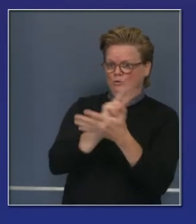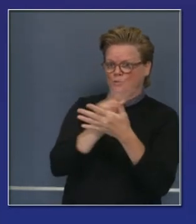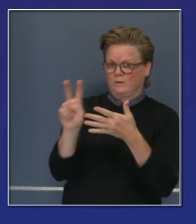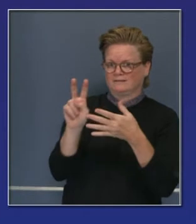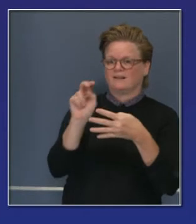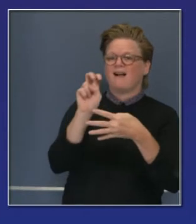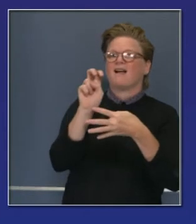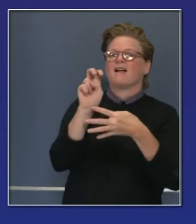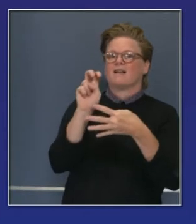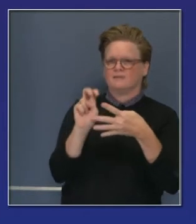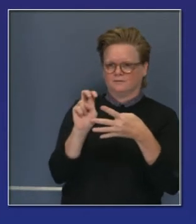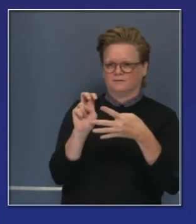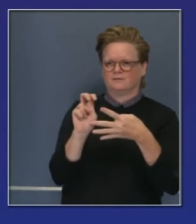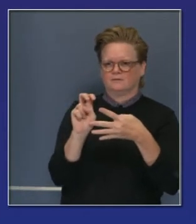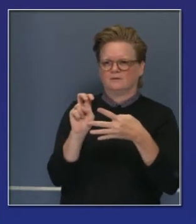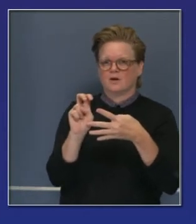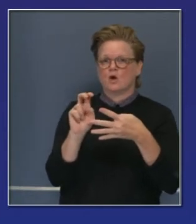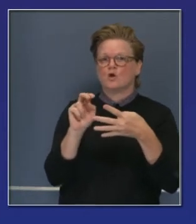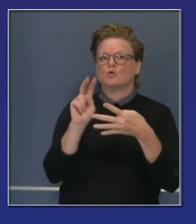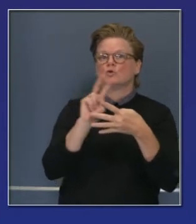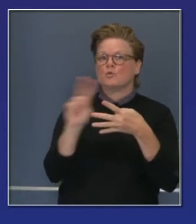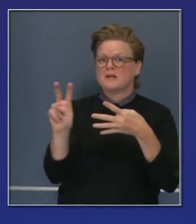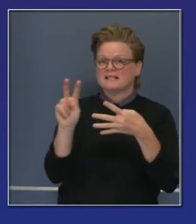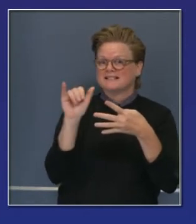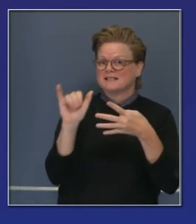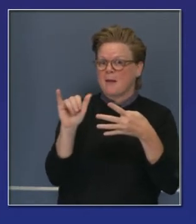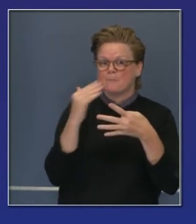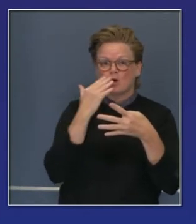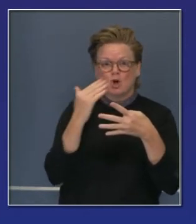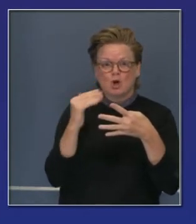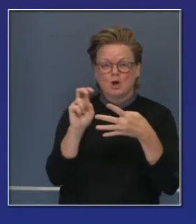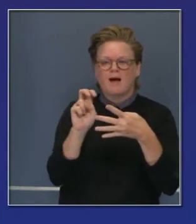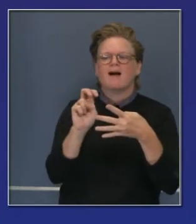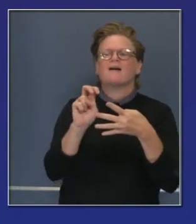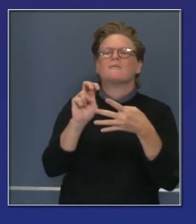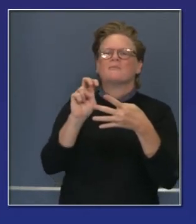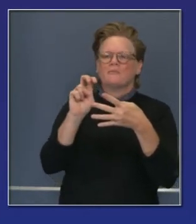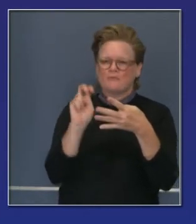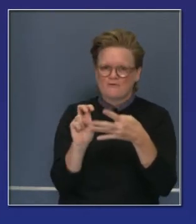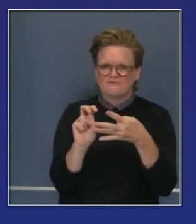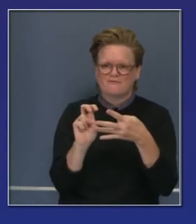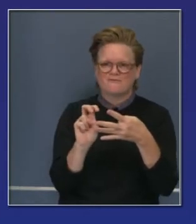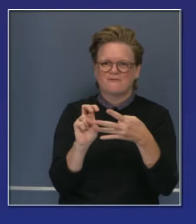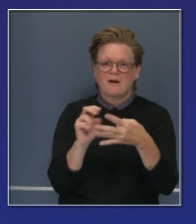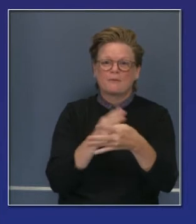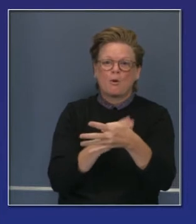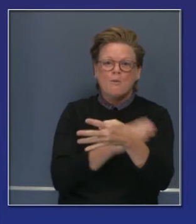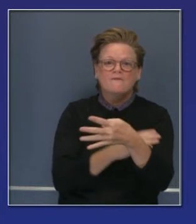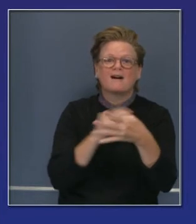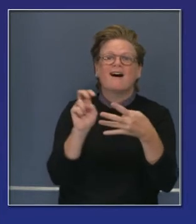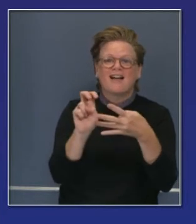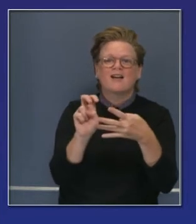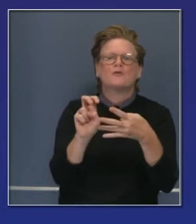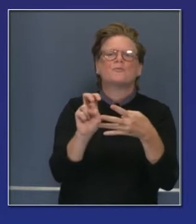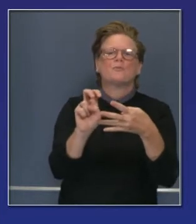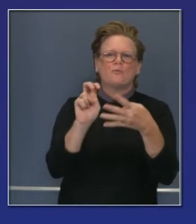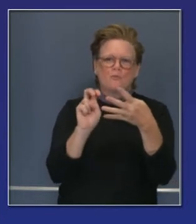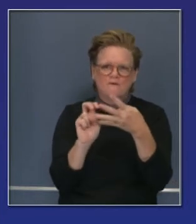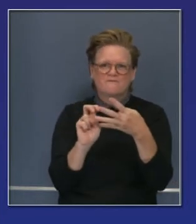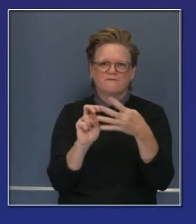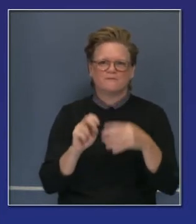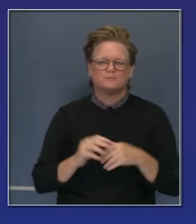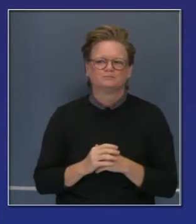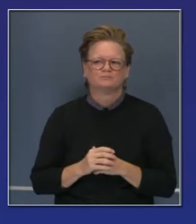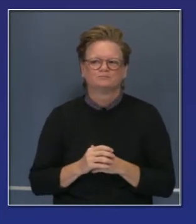cuanto a personas que cambian a distintos niveles, pero sí van a necesitar una estabilidad de por lo menos 2 semanas. Hablaremos